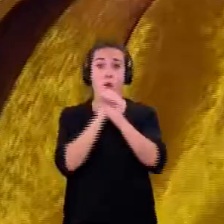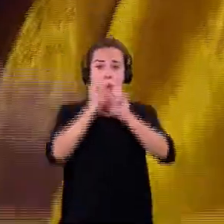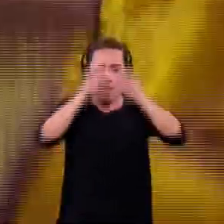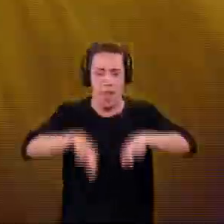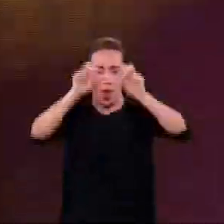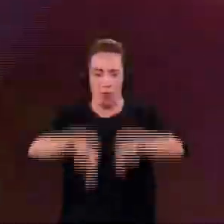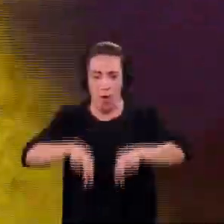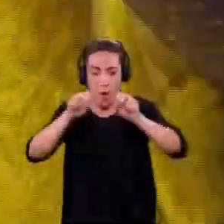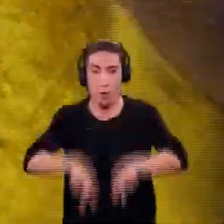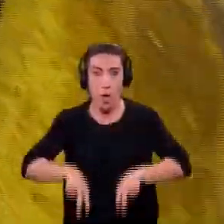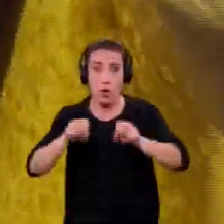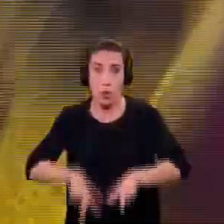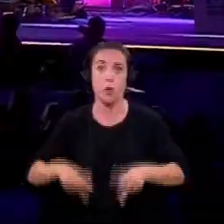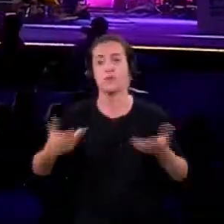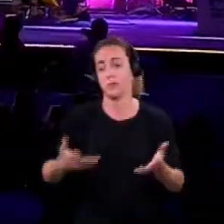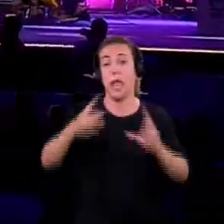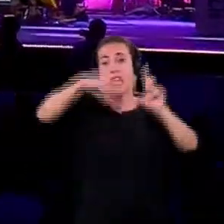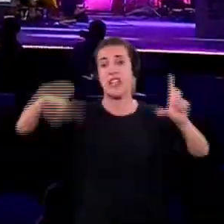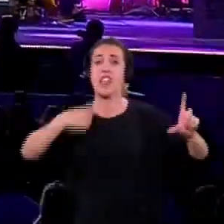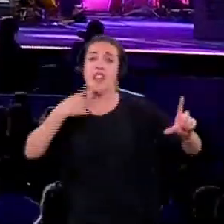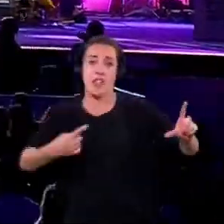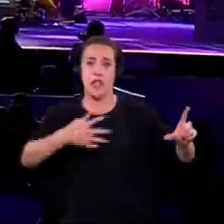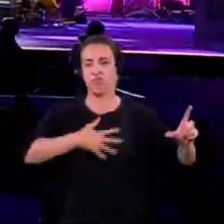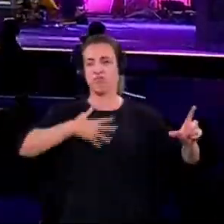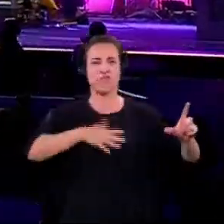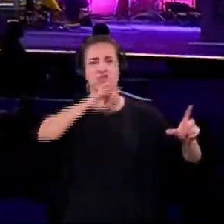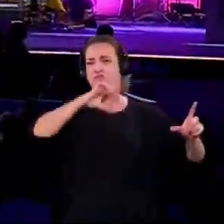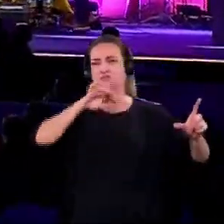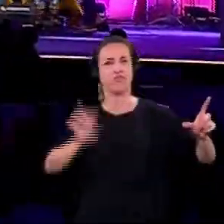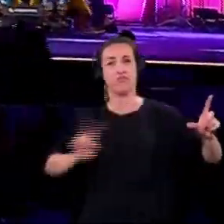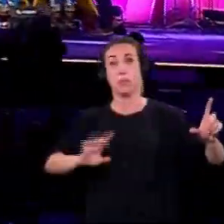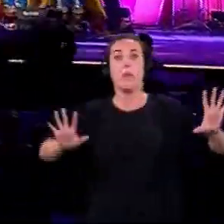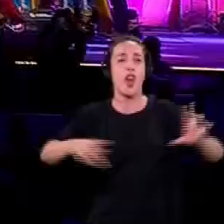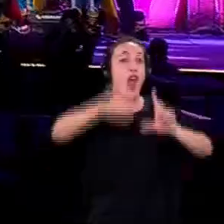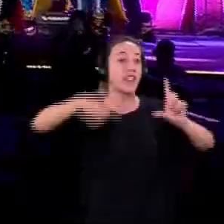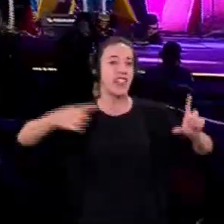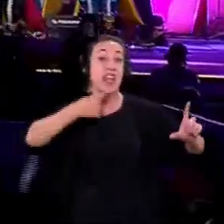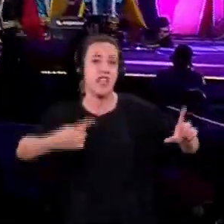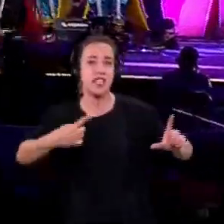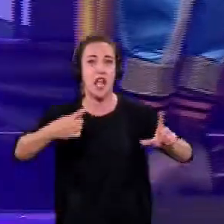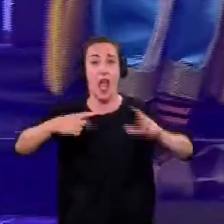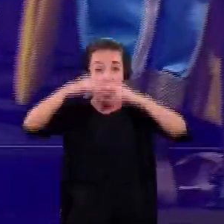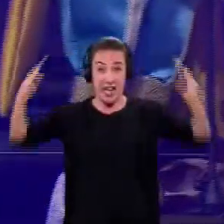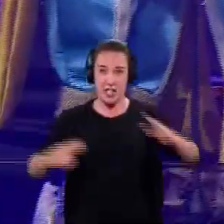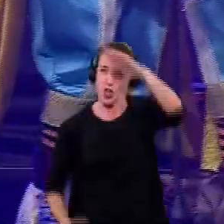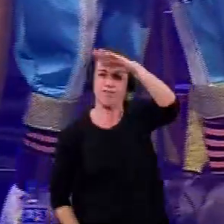Estadística demuestra descontento general y estadística refleja un recinto a